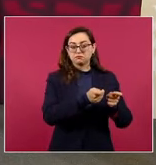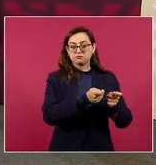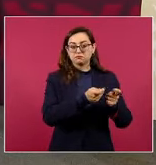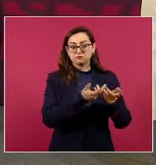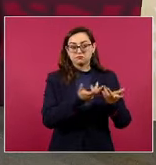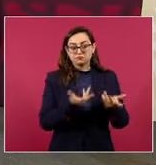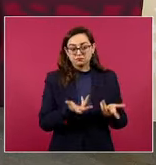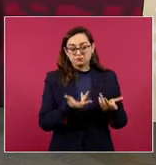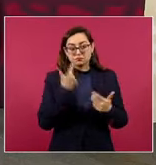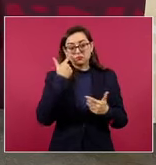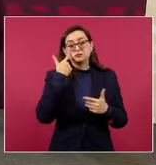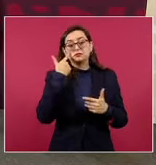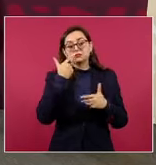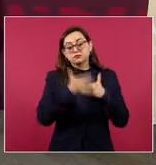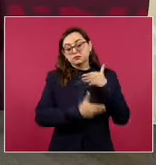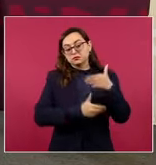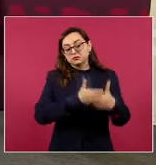y ojalá